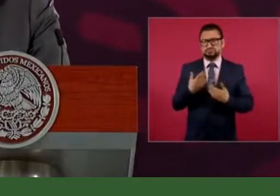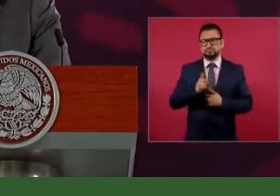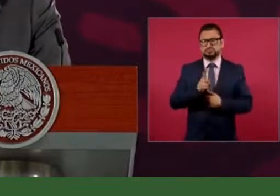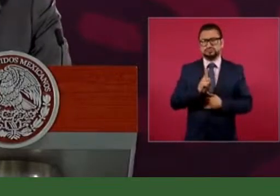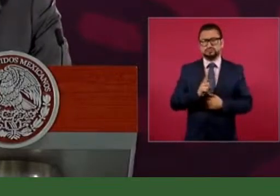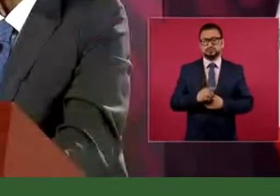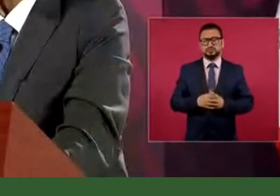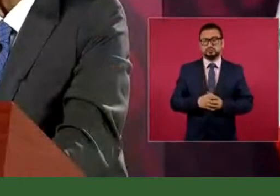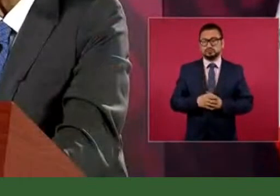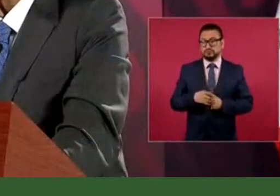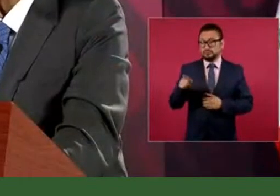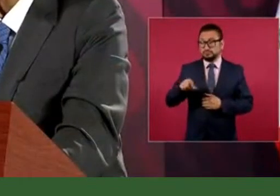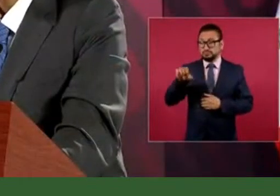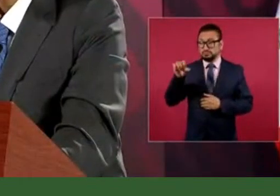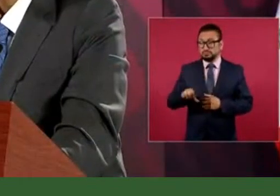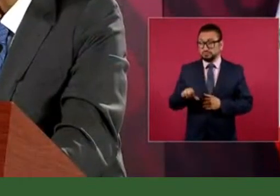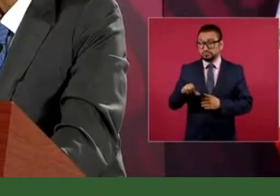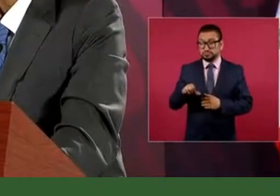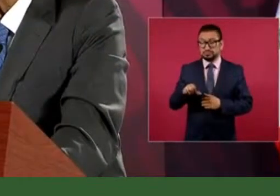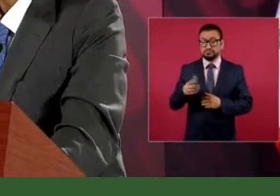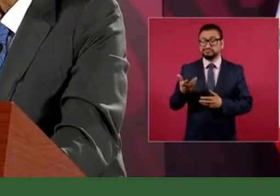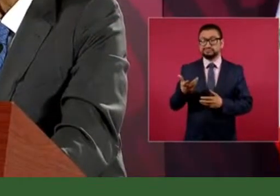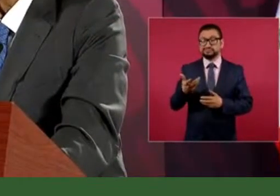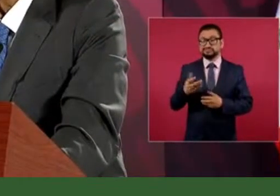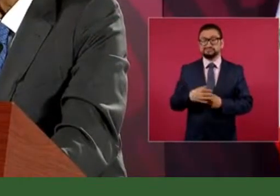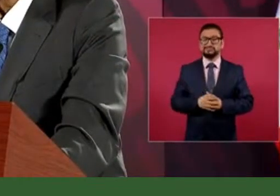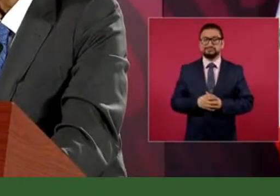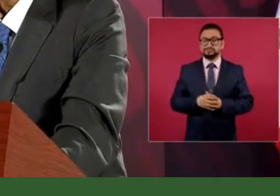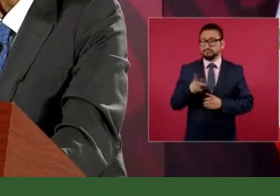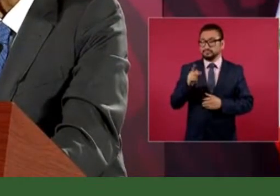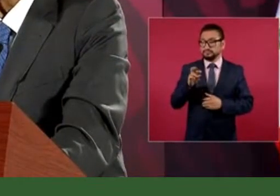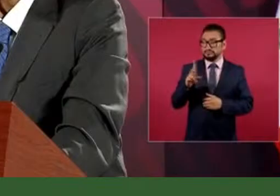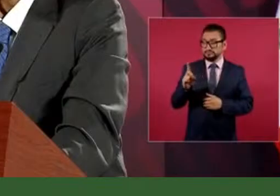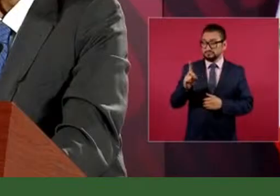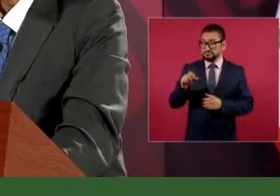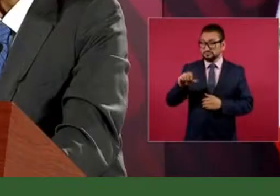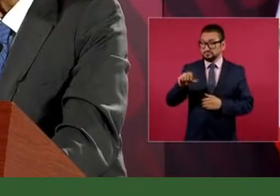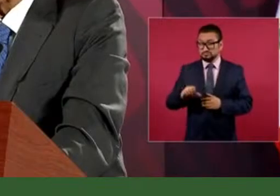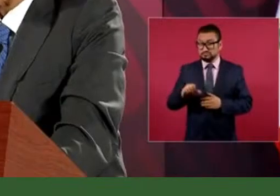el que haya perdido su registro el PRD.